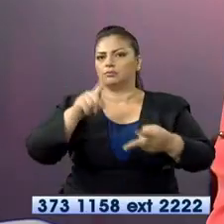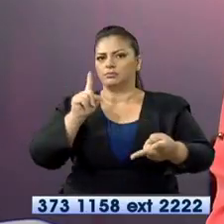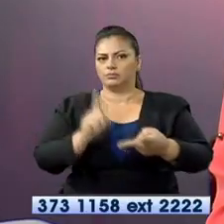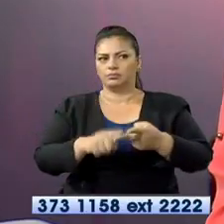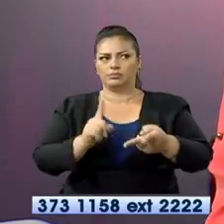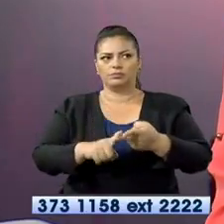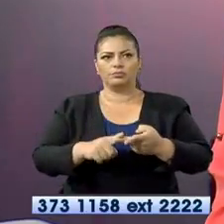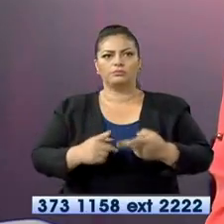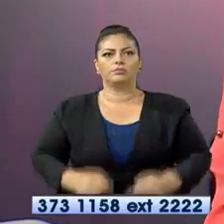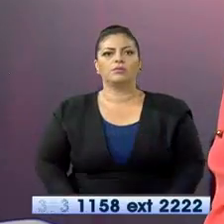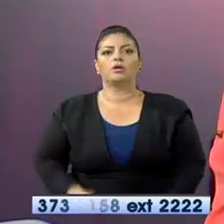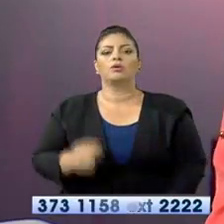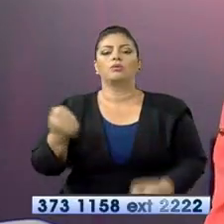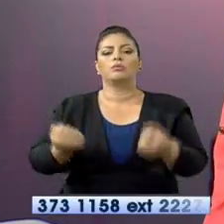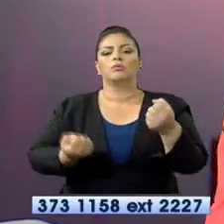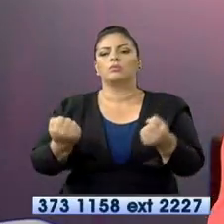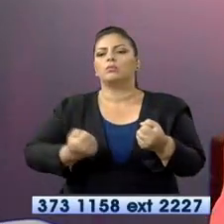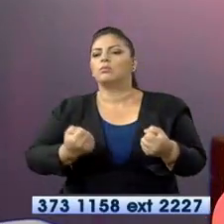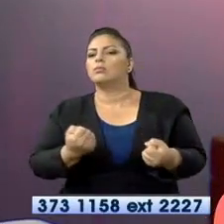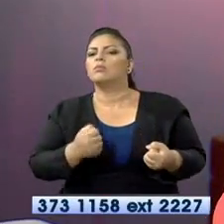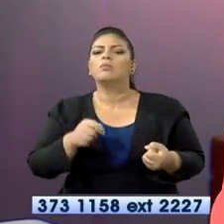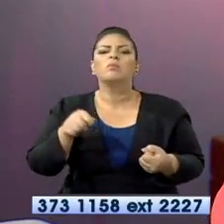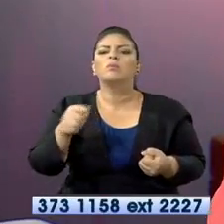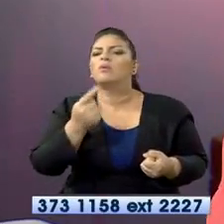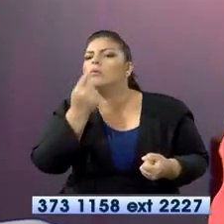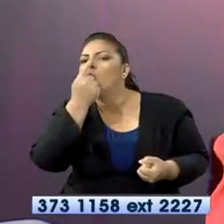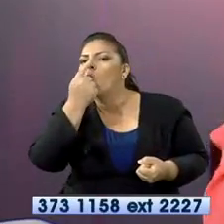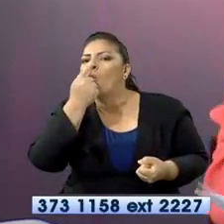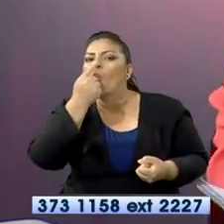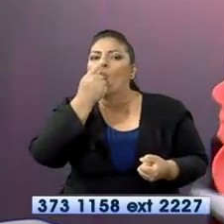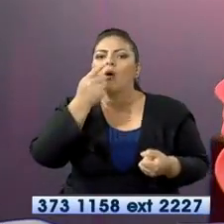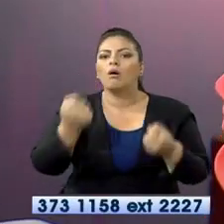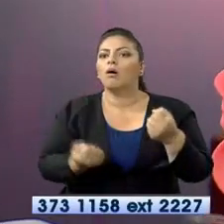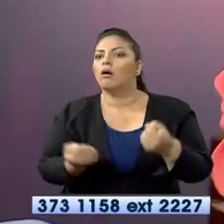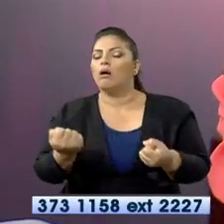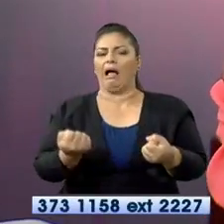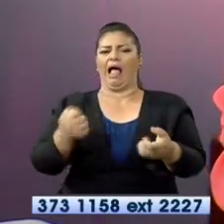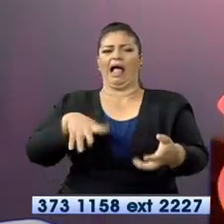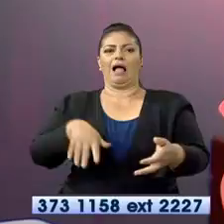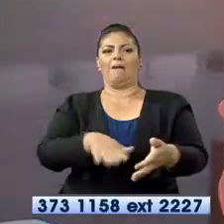estaba ocurriendo o había sucedido con el micro. Tenemos los detalles.